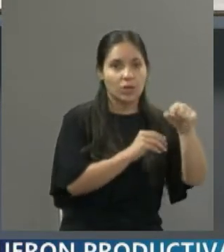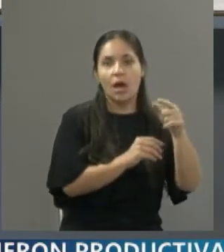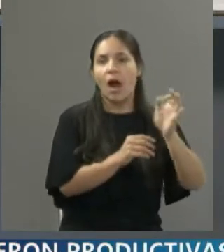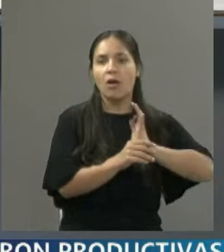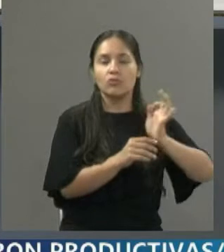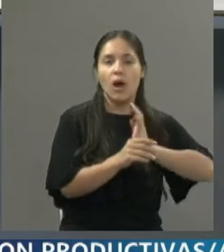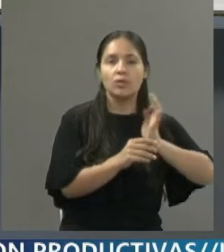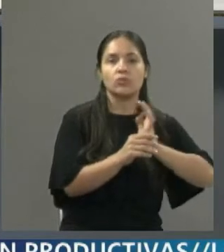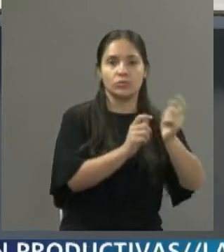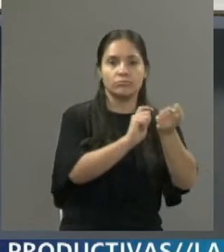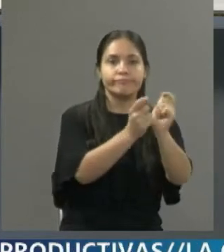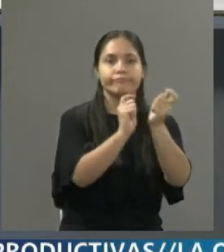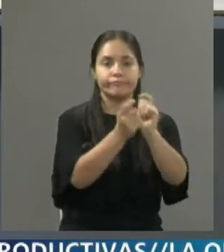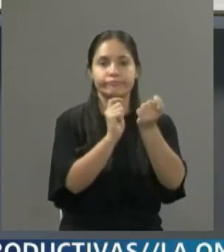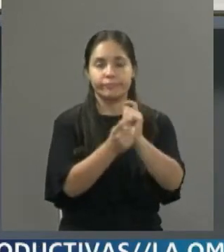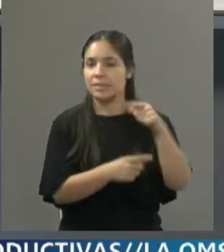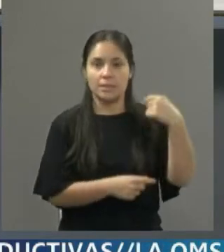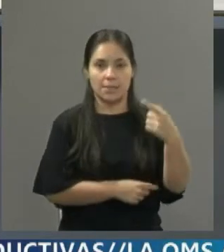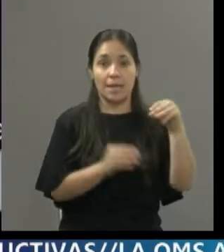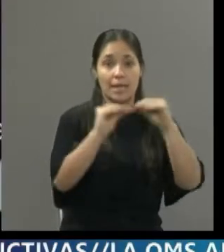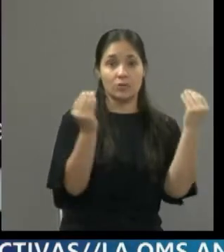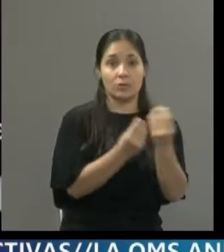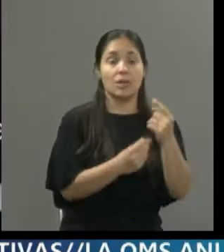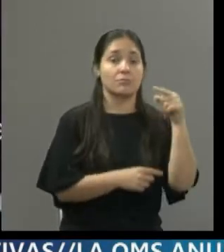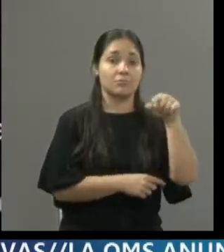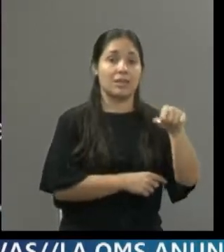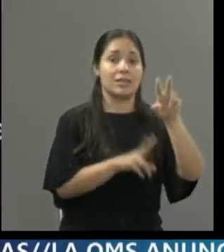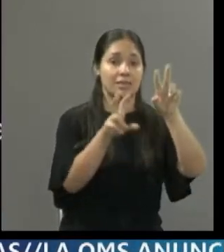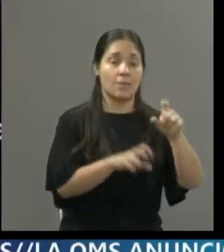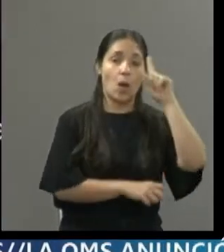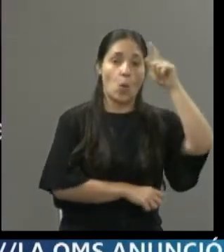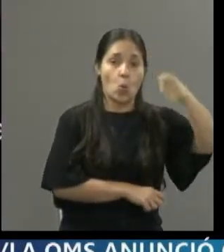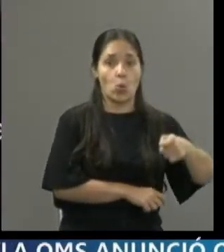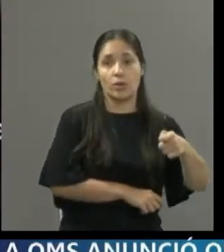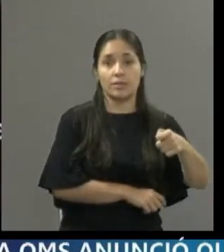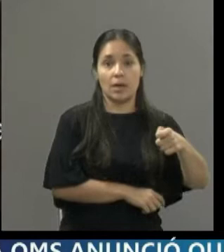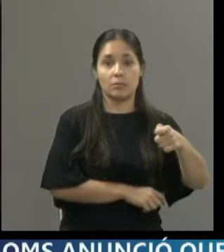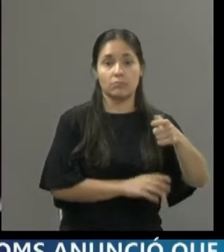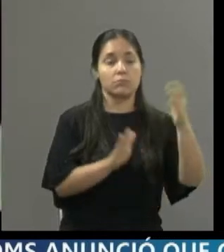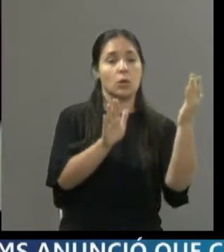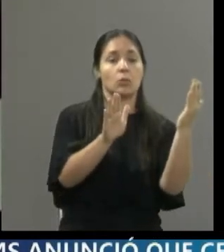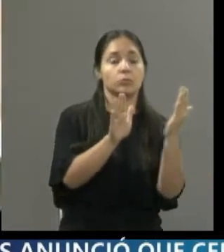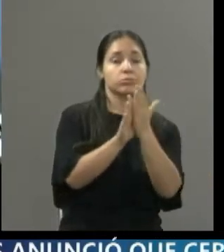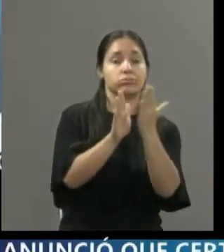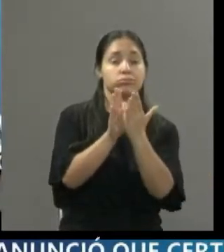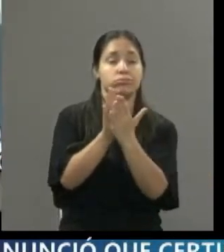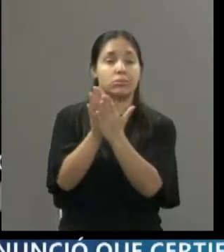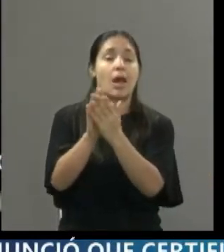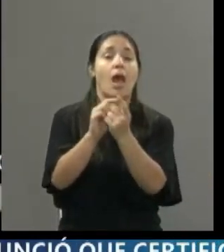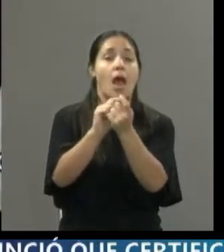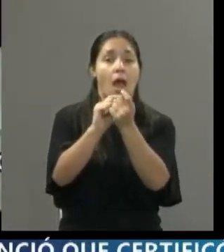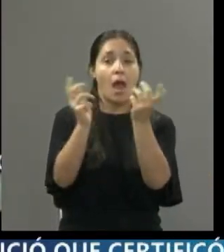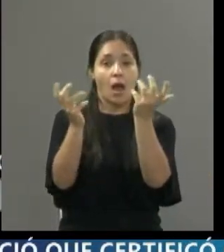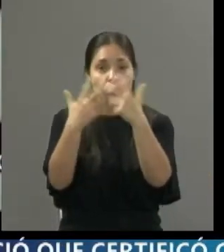en nuestro informe, es el resultado de toda la cuestión judicial que se va compilando, actualizando y